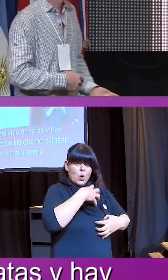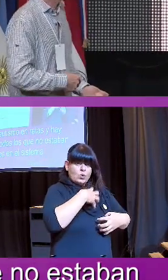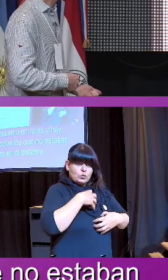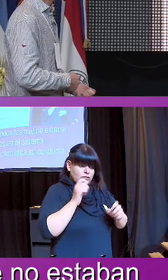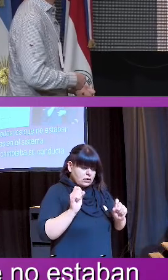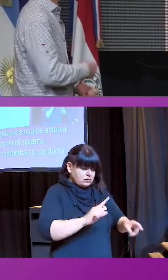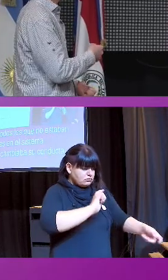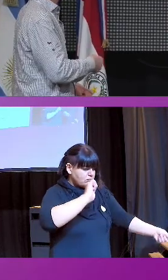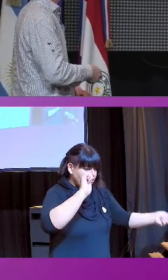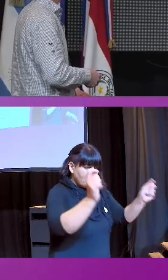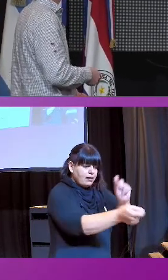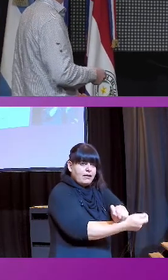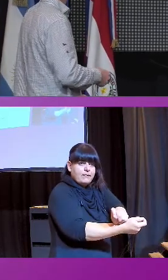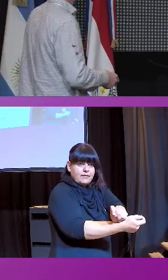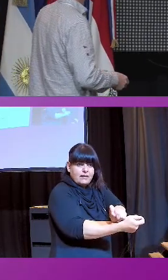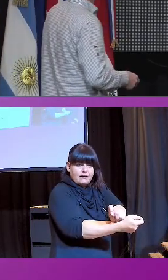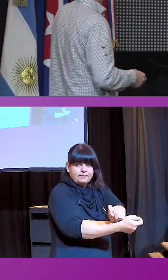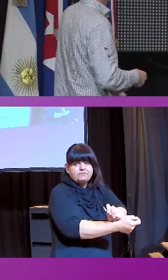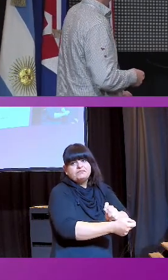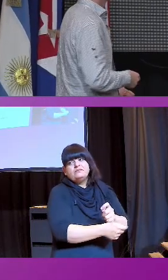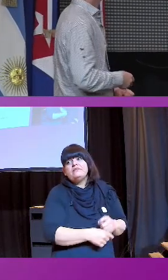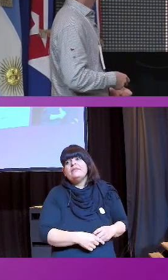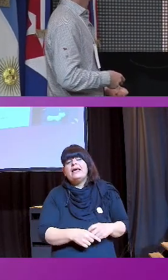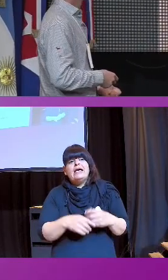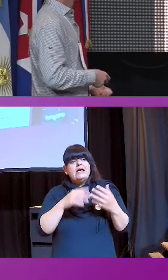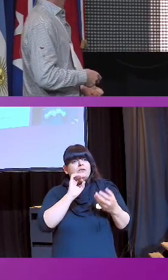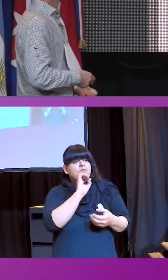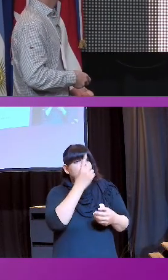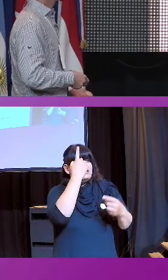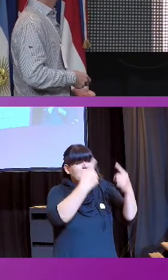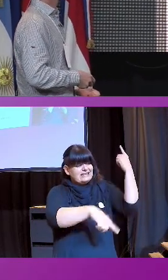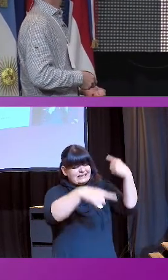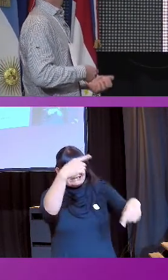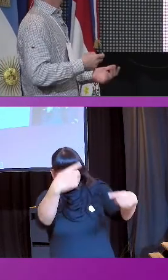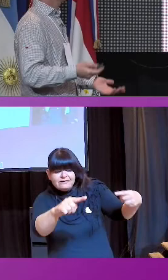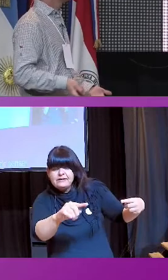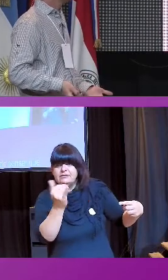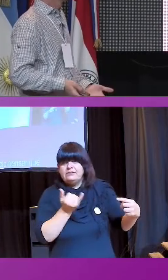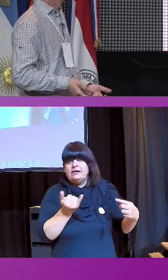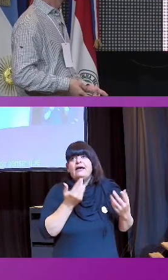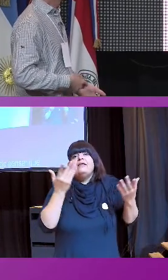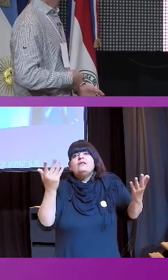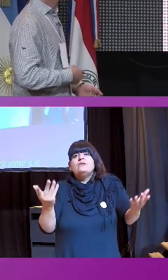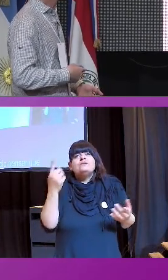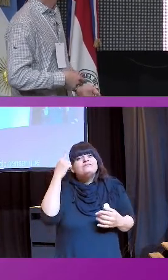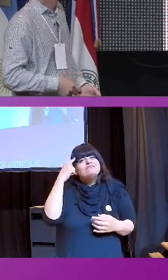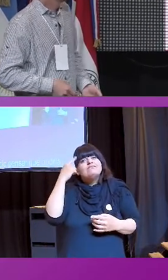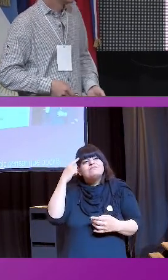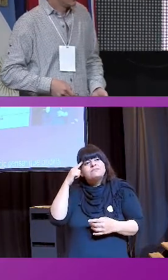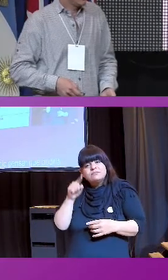sociales, con diferentes modelos de... Entonces esto hizo pensar que